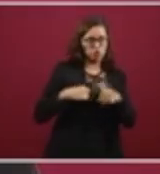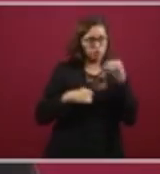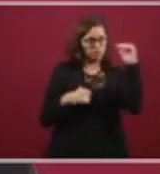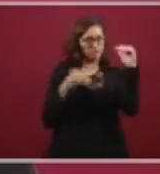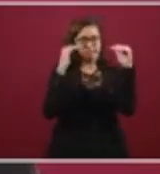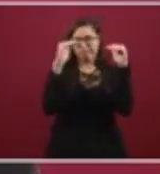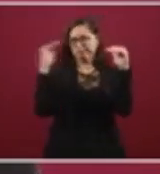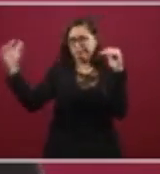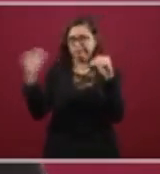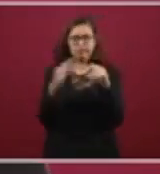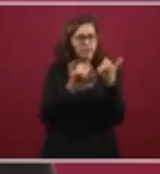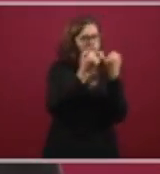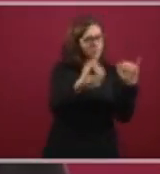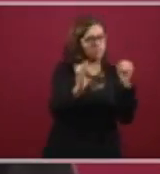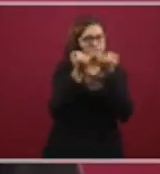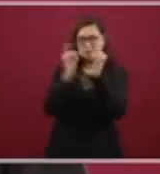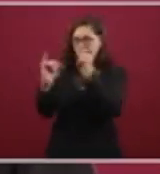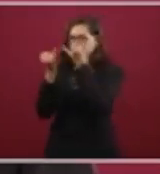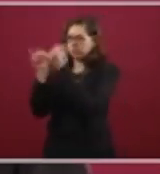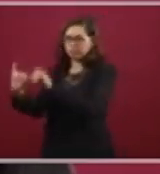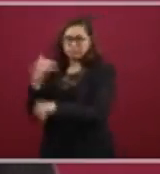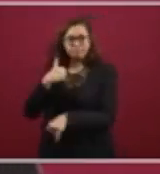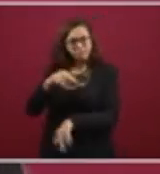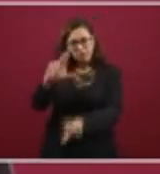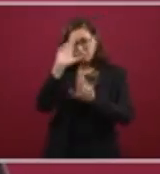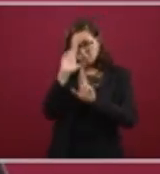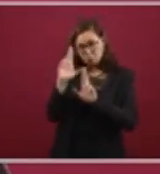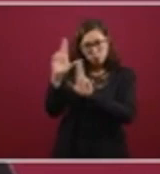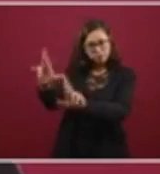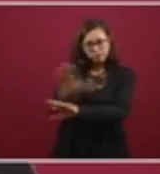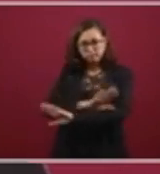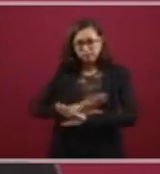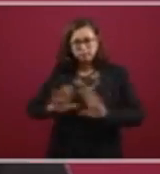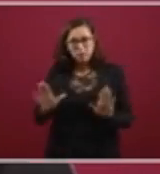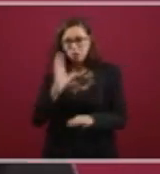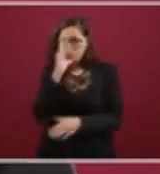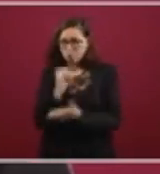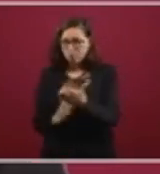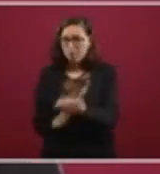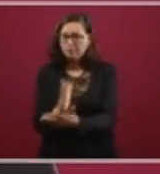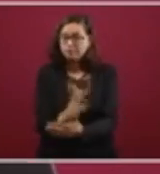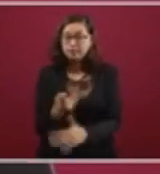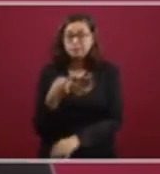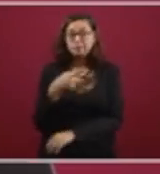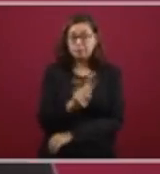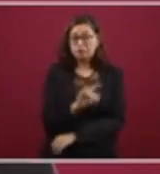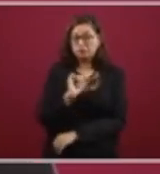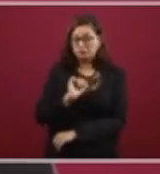Poder Judicial. Lo que sí adelanto es que entrando